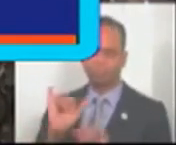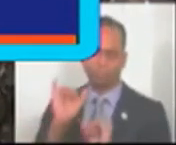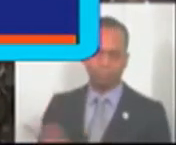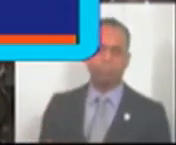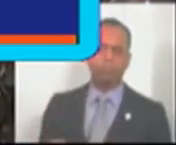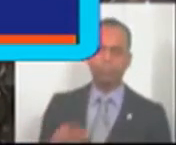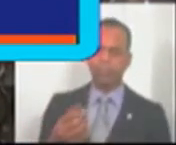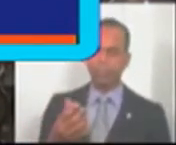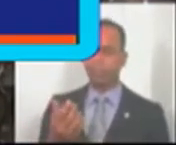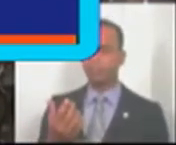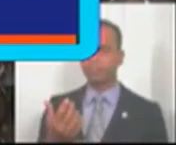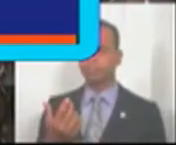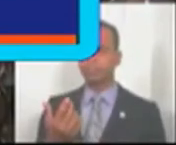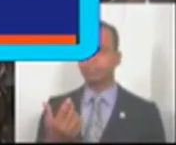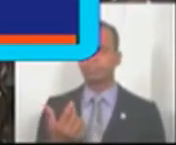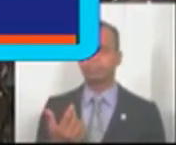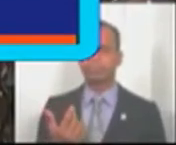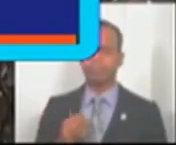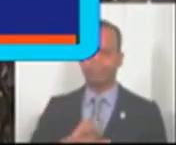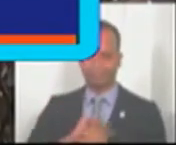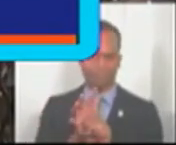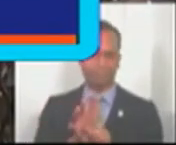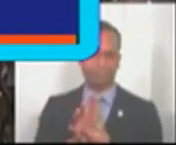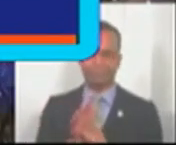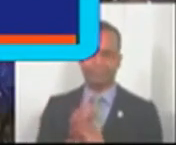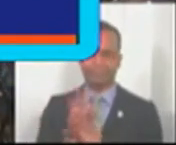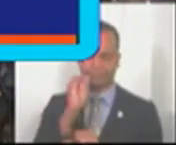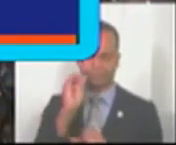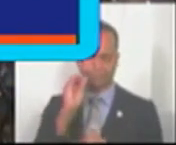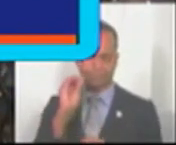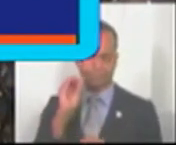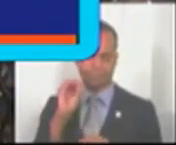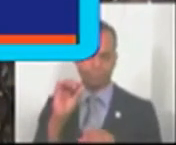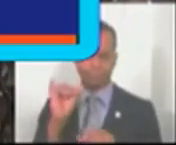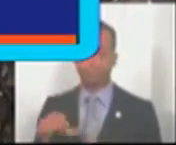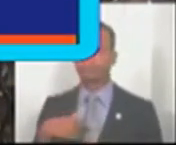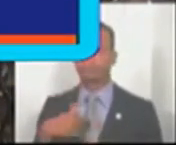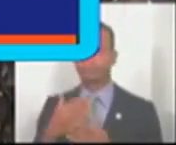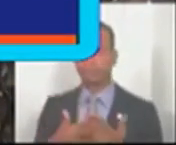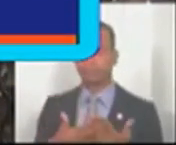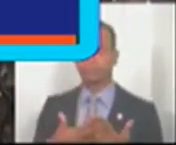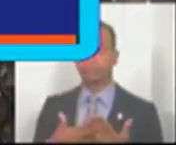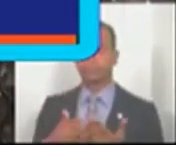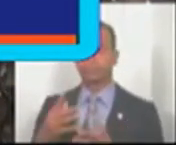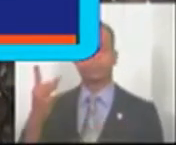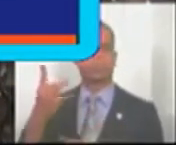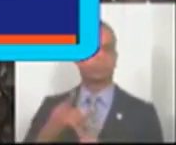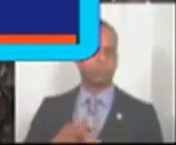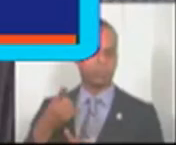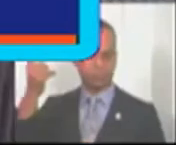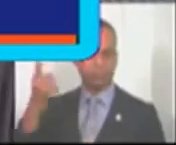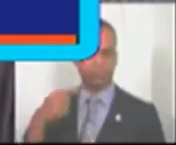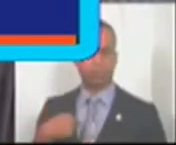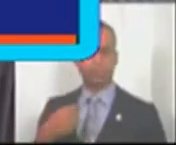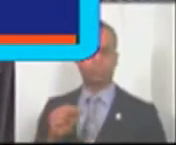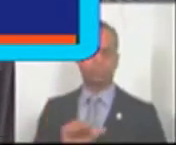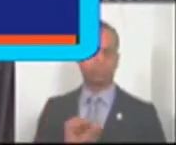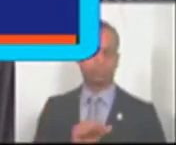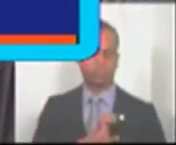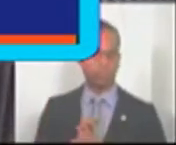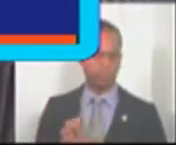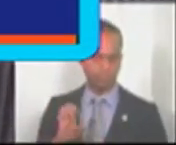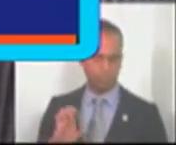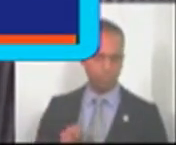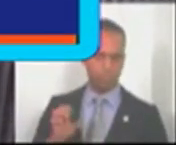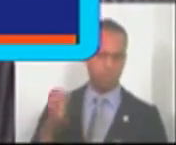el conjuntivo de la pandemia. A mí me tocó la primera parte en España, en mis últimos 8 meses como embajador,